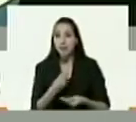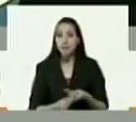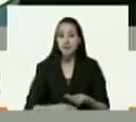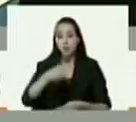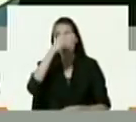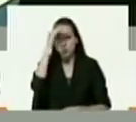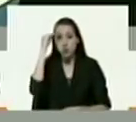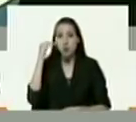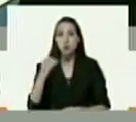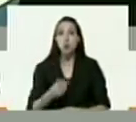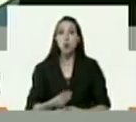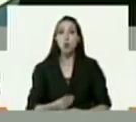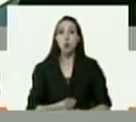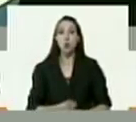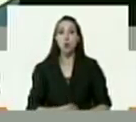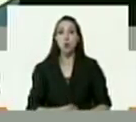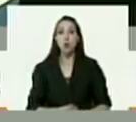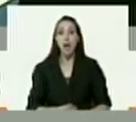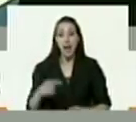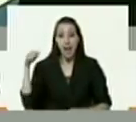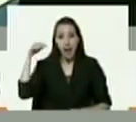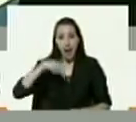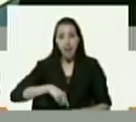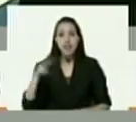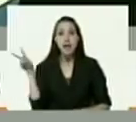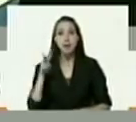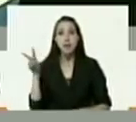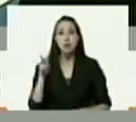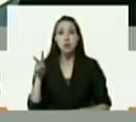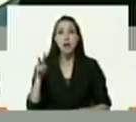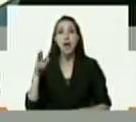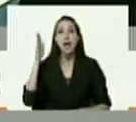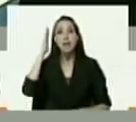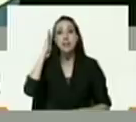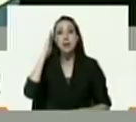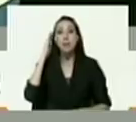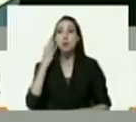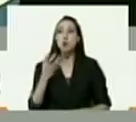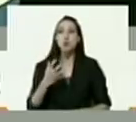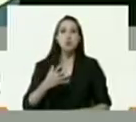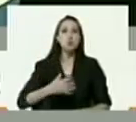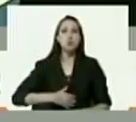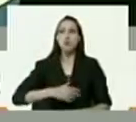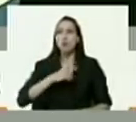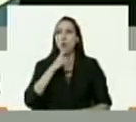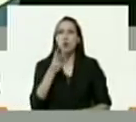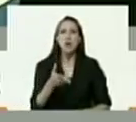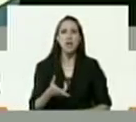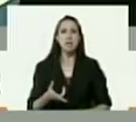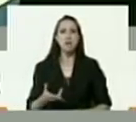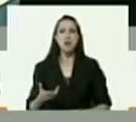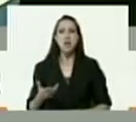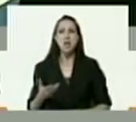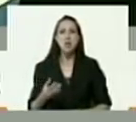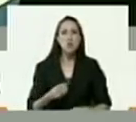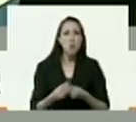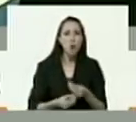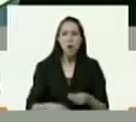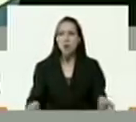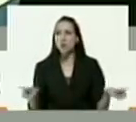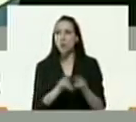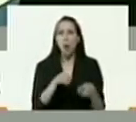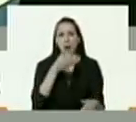la administración de Donald Trump a Venezuela, bueno, son insólitos, son inexcusables, son